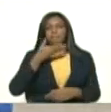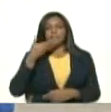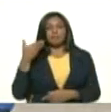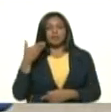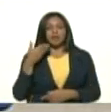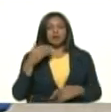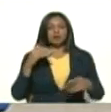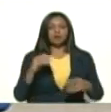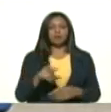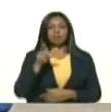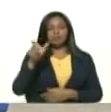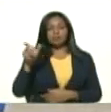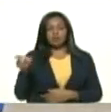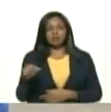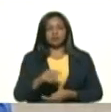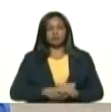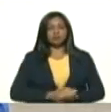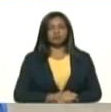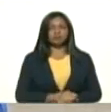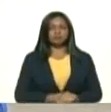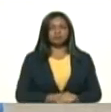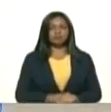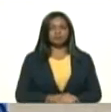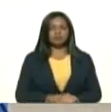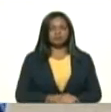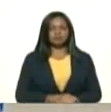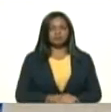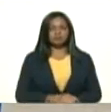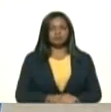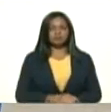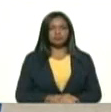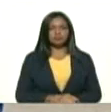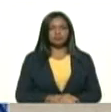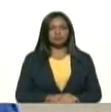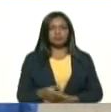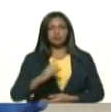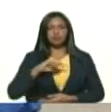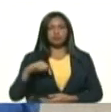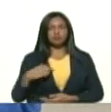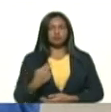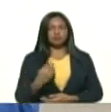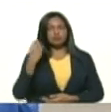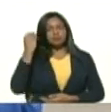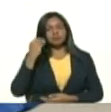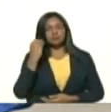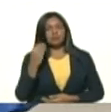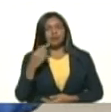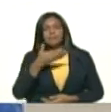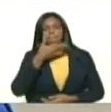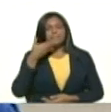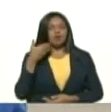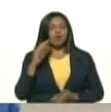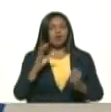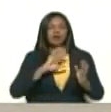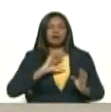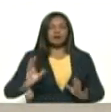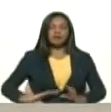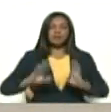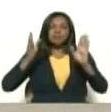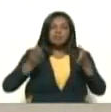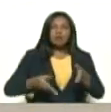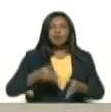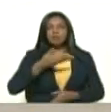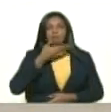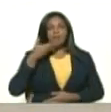mejores seres humanos y a nosotros los creyentes mejores cristianos,